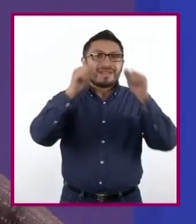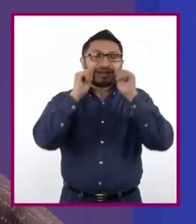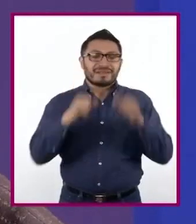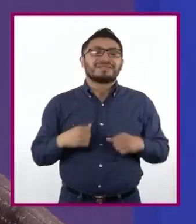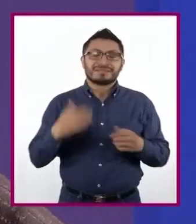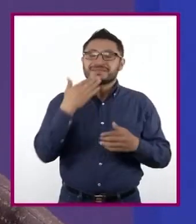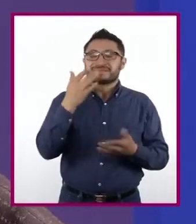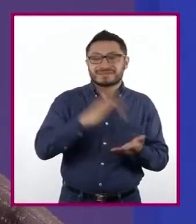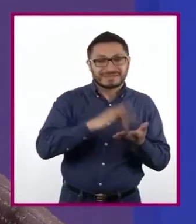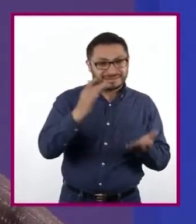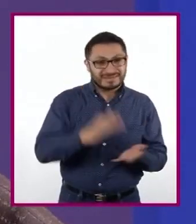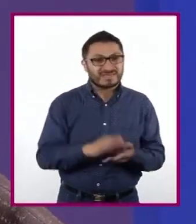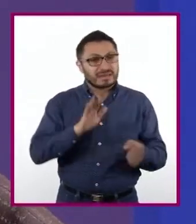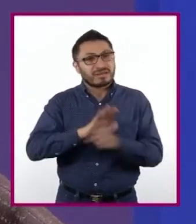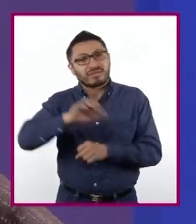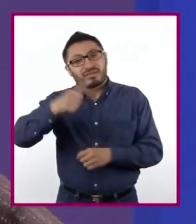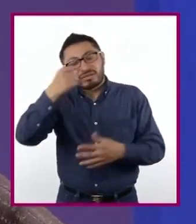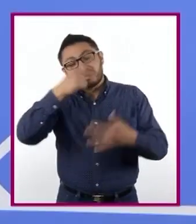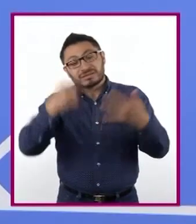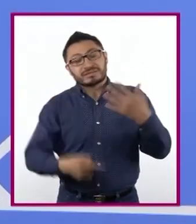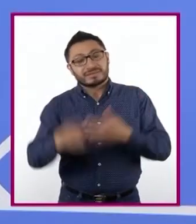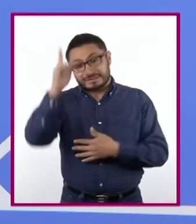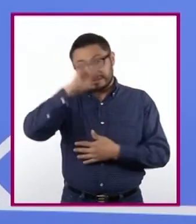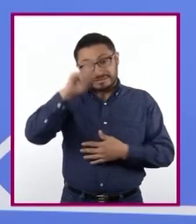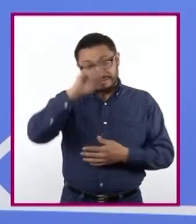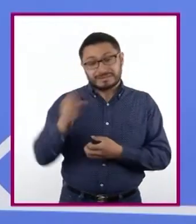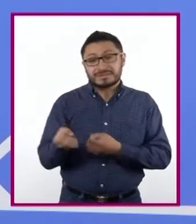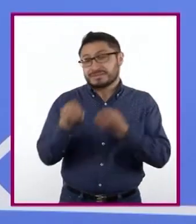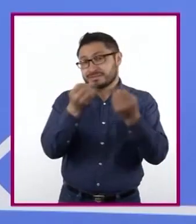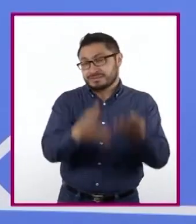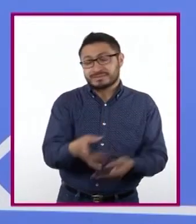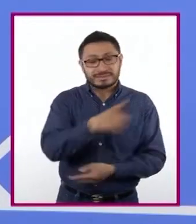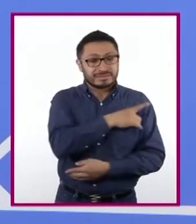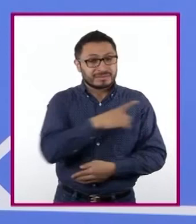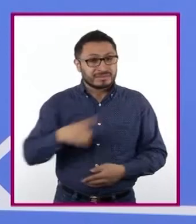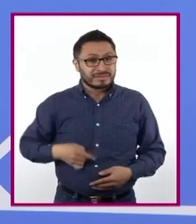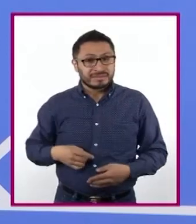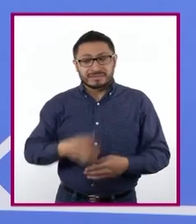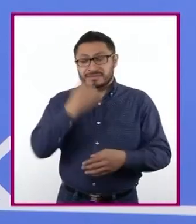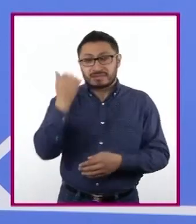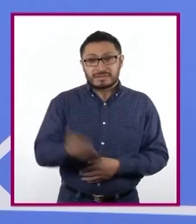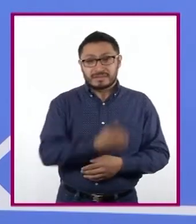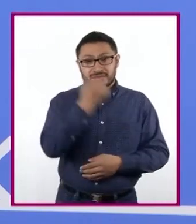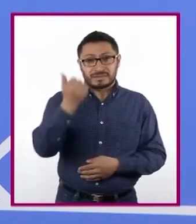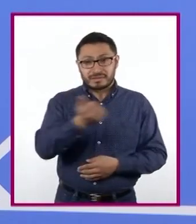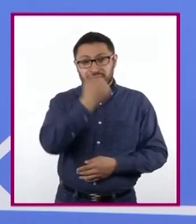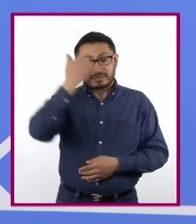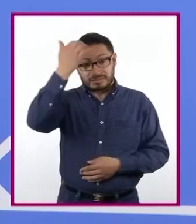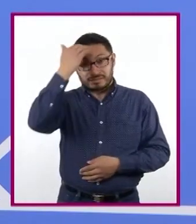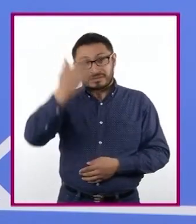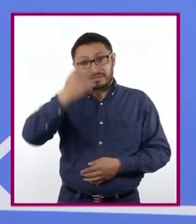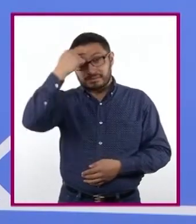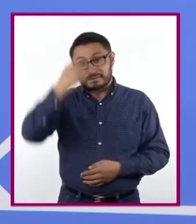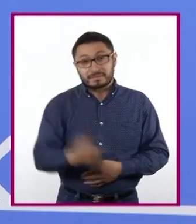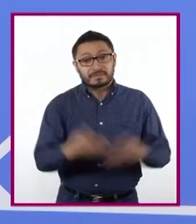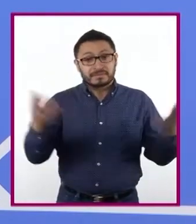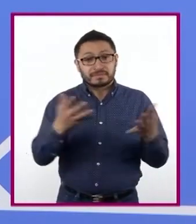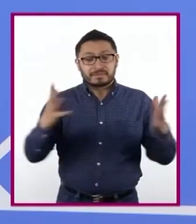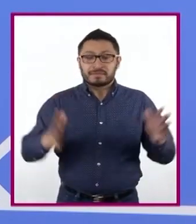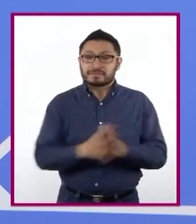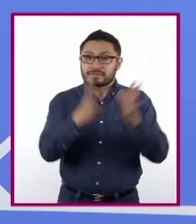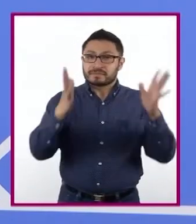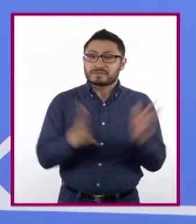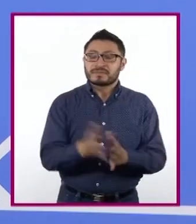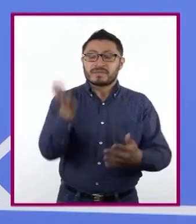otros aspectos recomienda que debe conocer el estudiante para realizar una